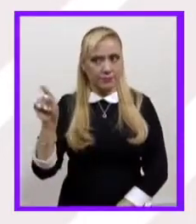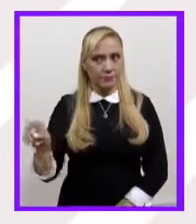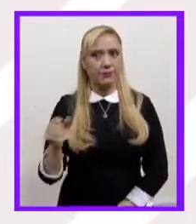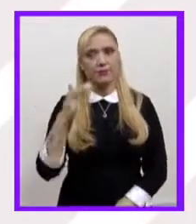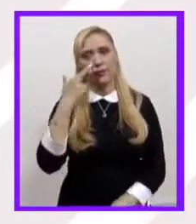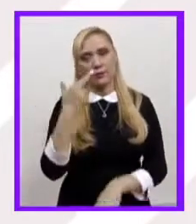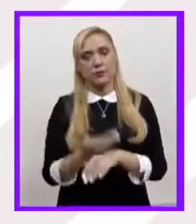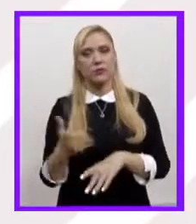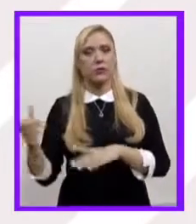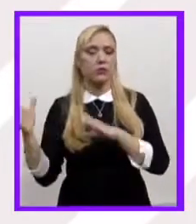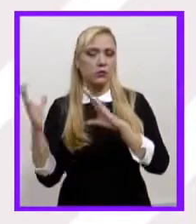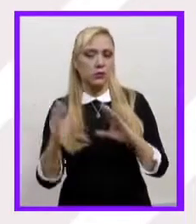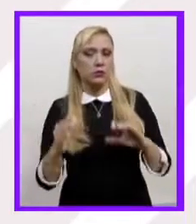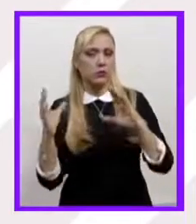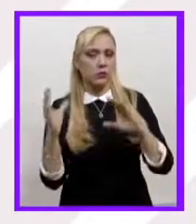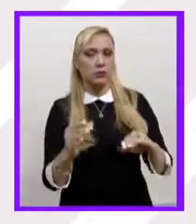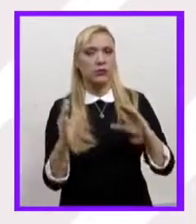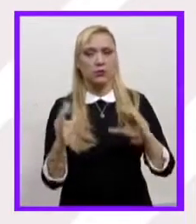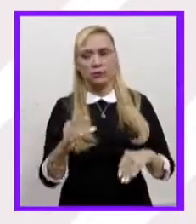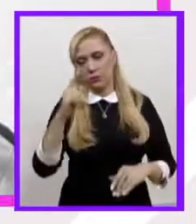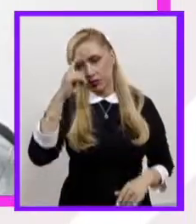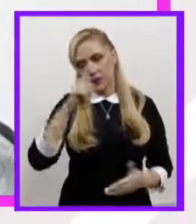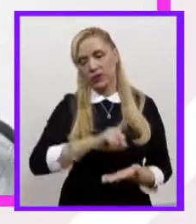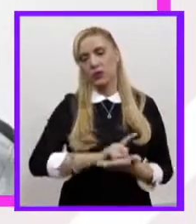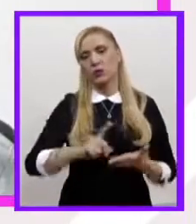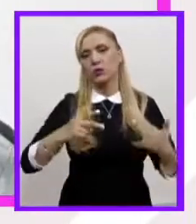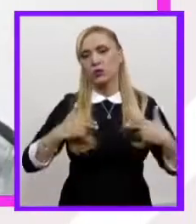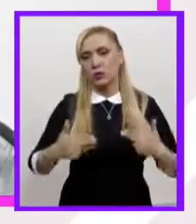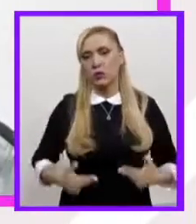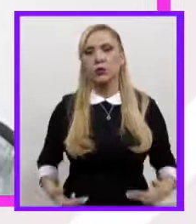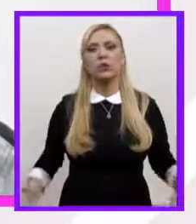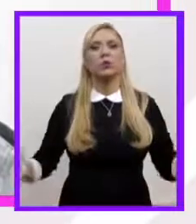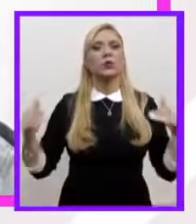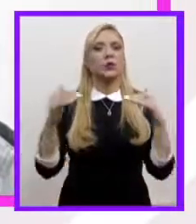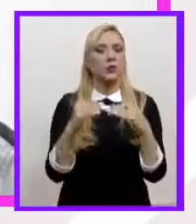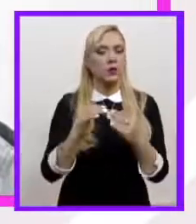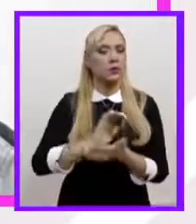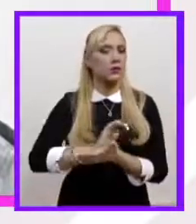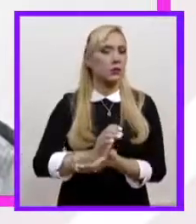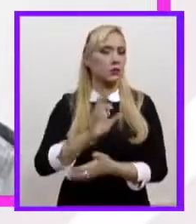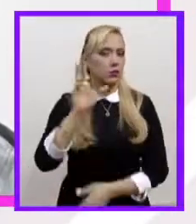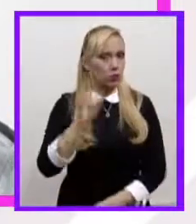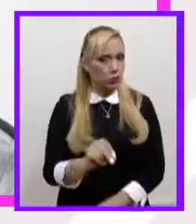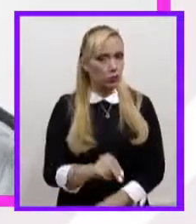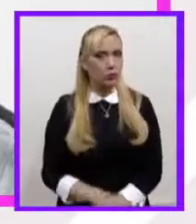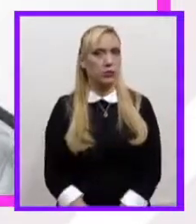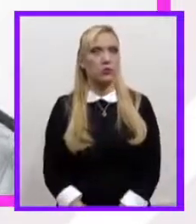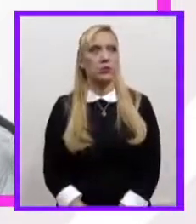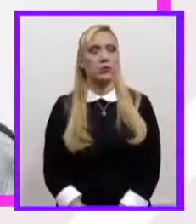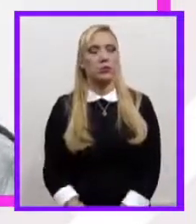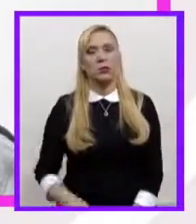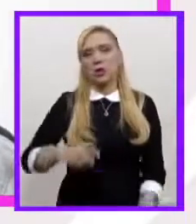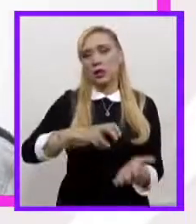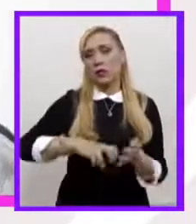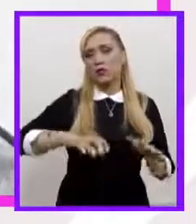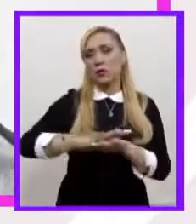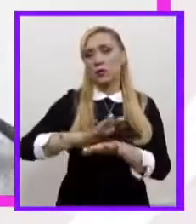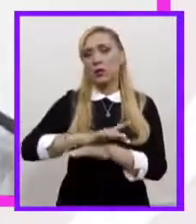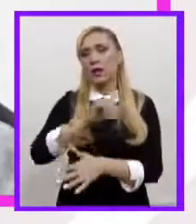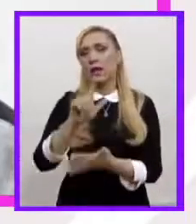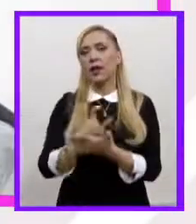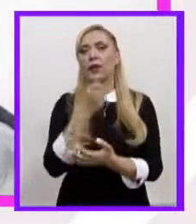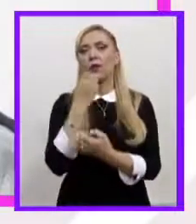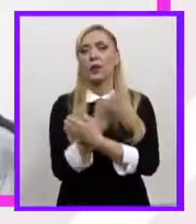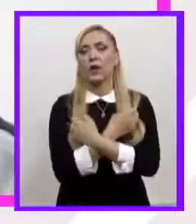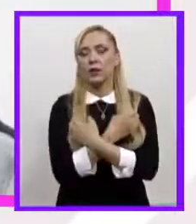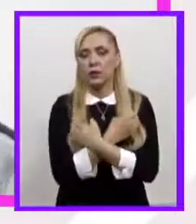poder capacitar en materia de derechos humanos, igualdad de género y no discriminación. Estamos reformando la Ley de Educación de la Ciudad